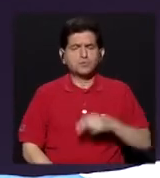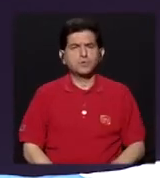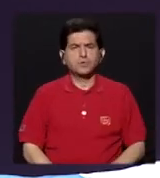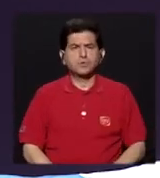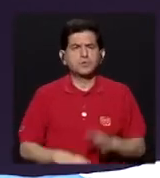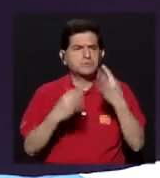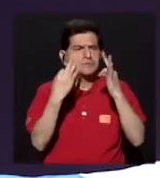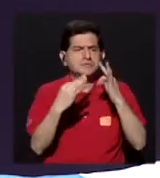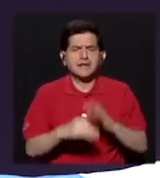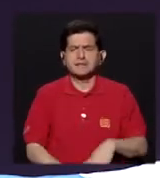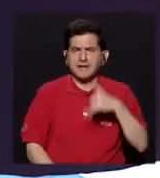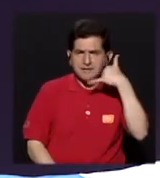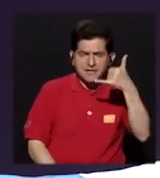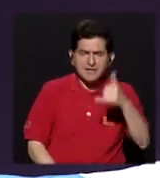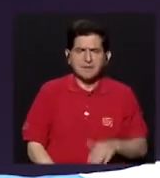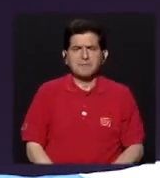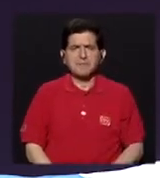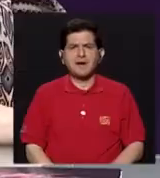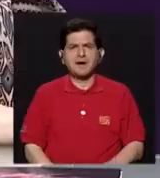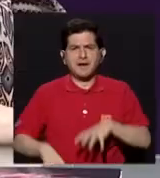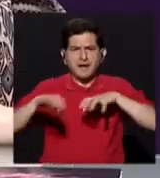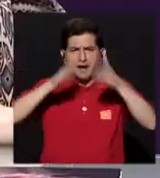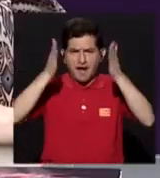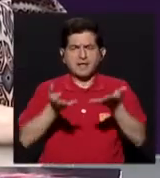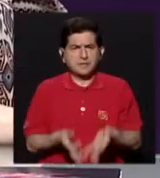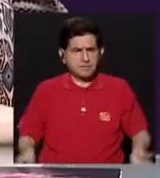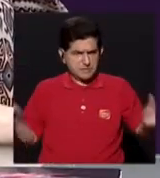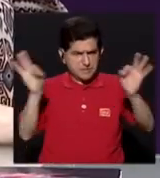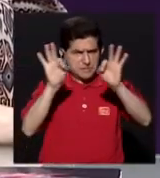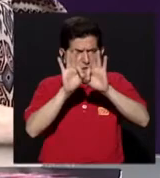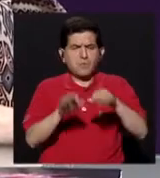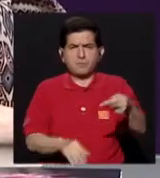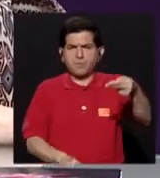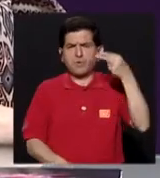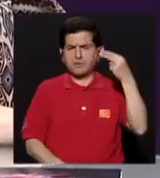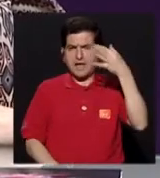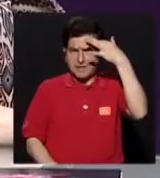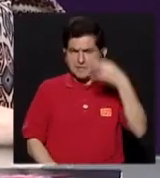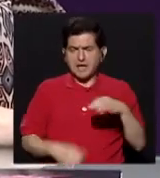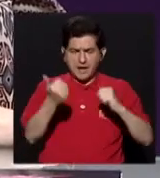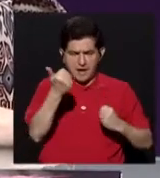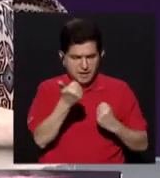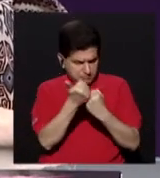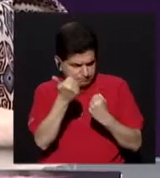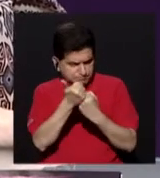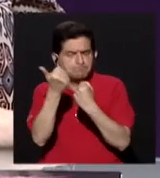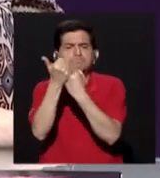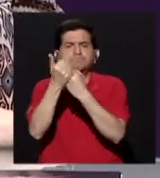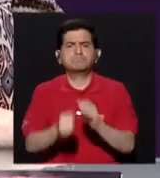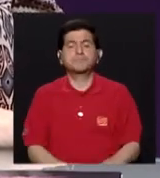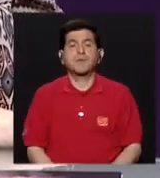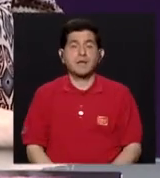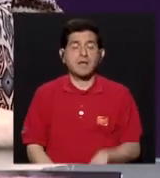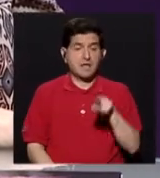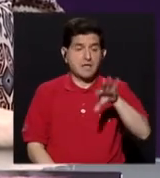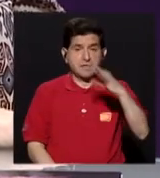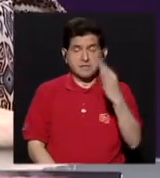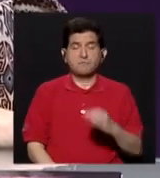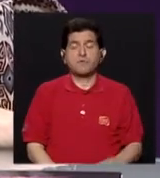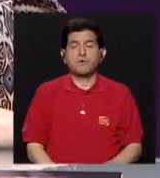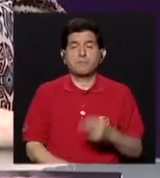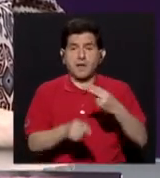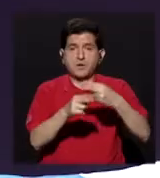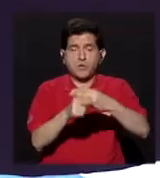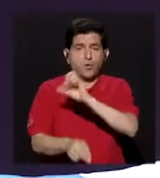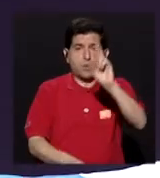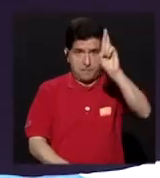a activistas clave de mucha trayectoria, ¿verdad?, que sentimos que nos podían apoyar, y entonces GAFADES postuló a Costa Rica,